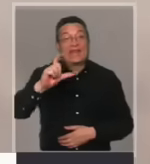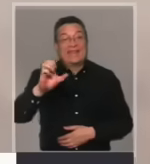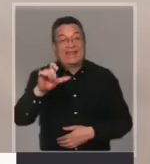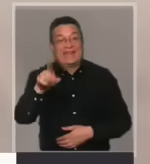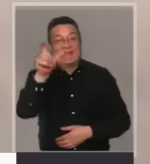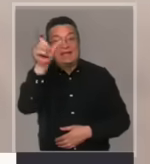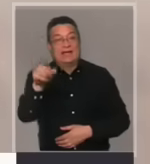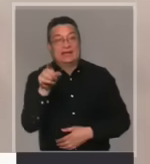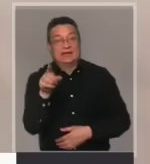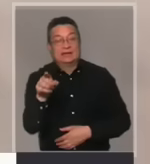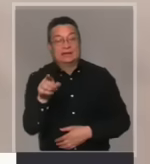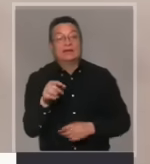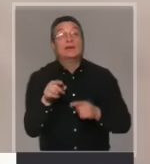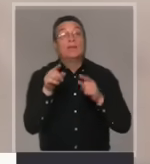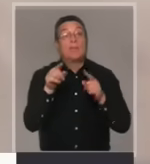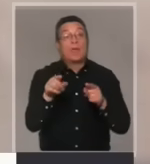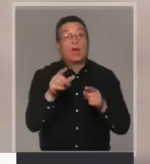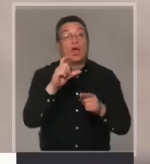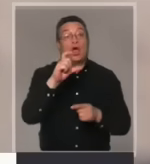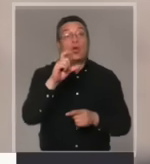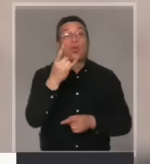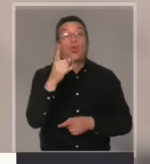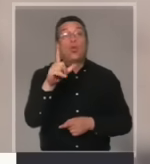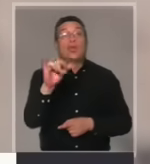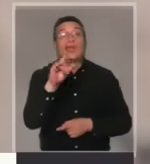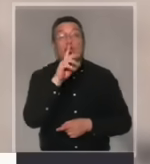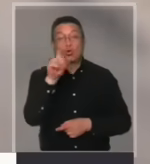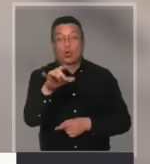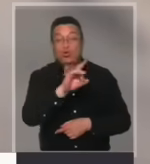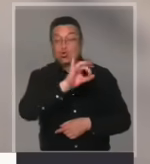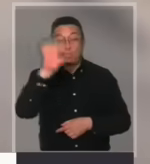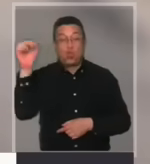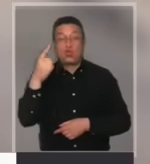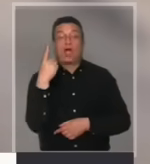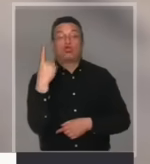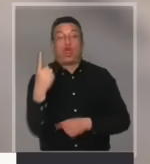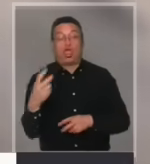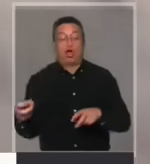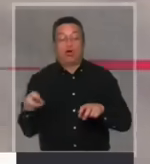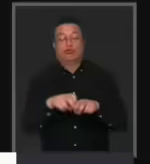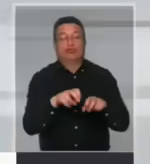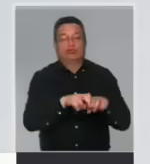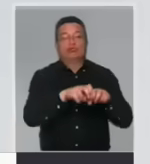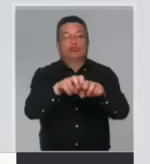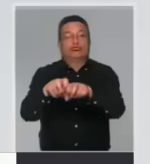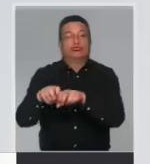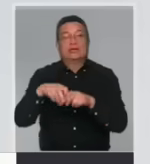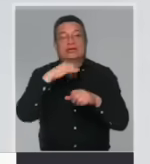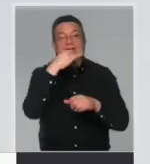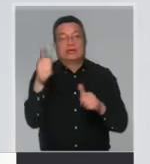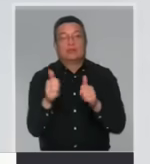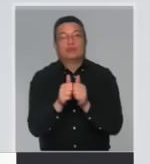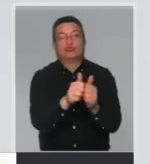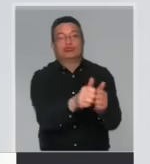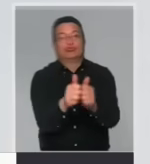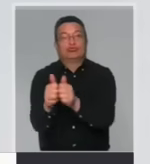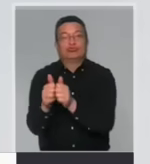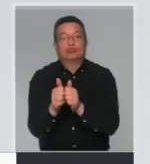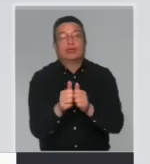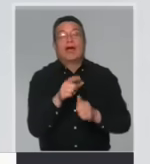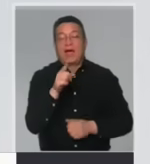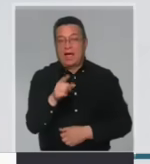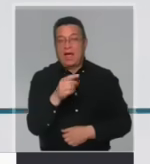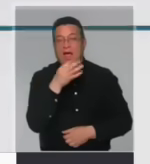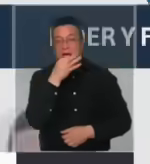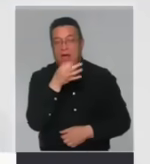Jorge Galavis García, que culito nunca andaba solo en su desplazamiento al interior de la población. Había una jerga